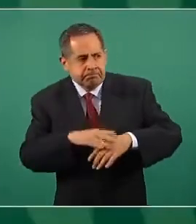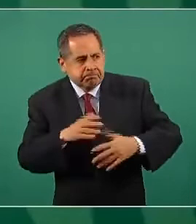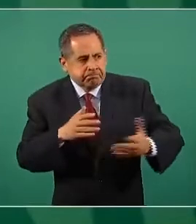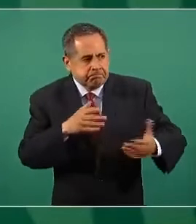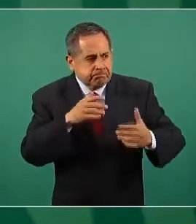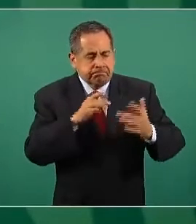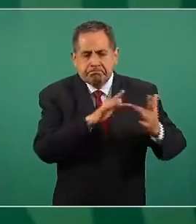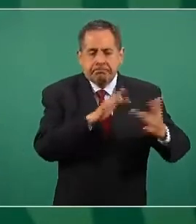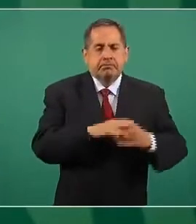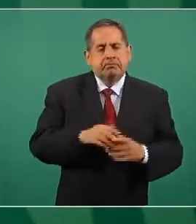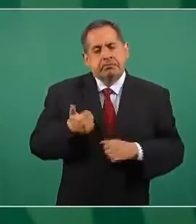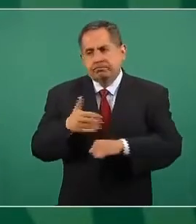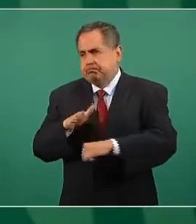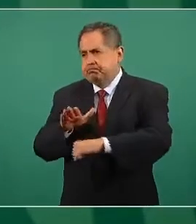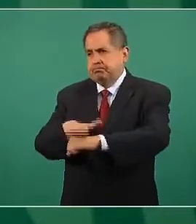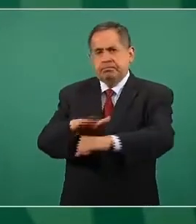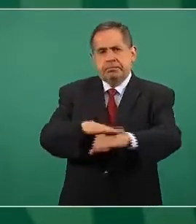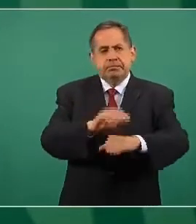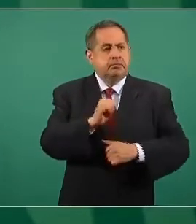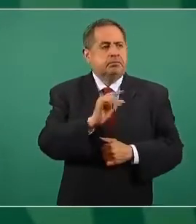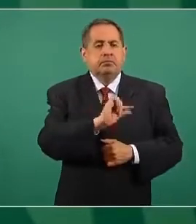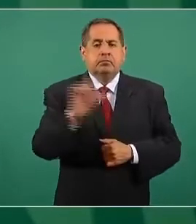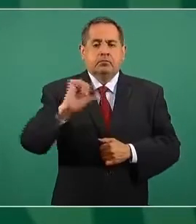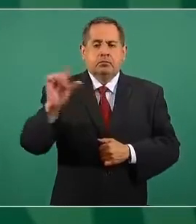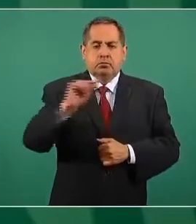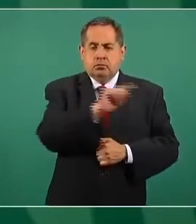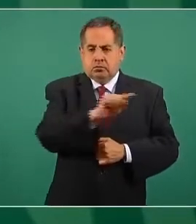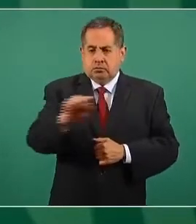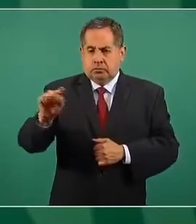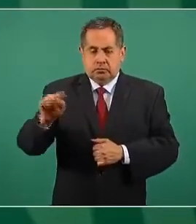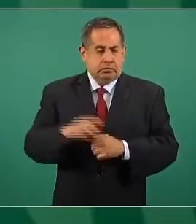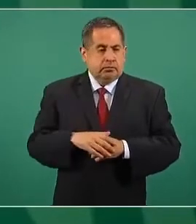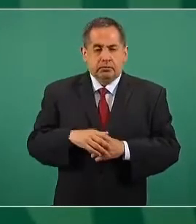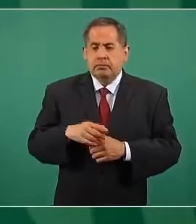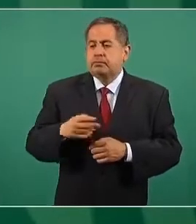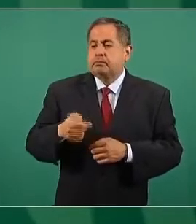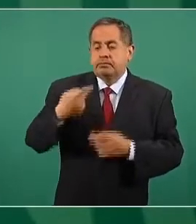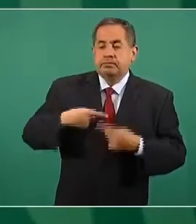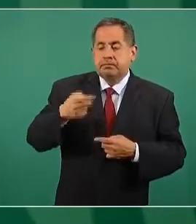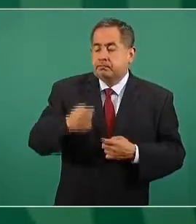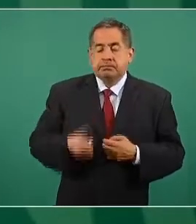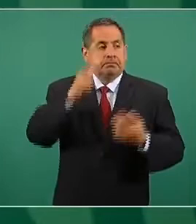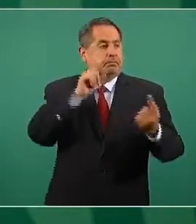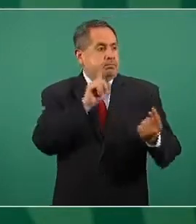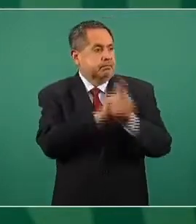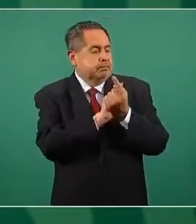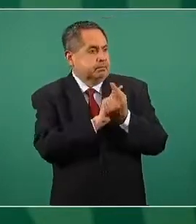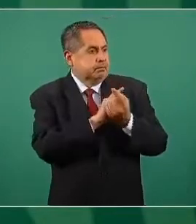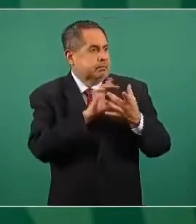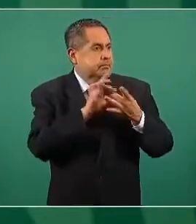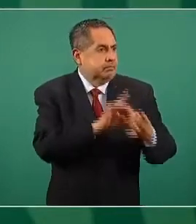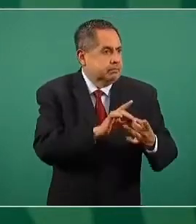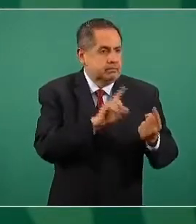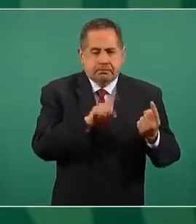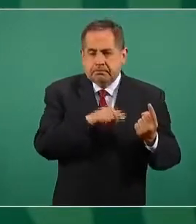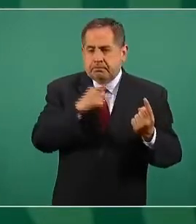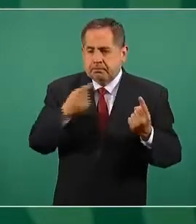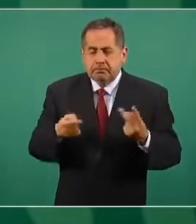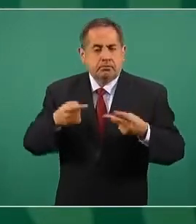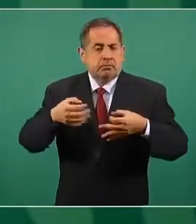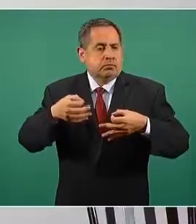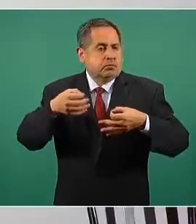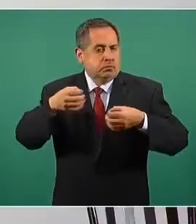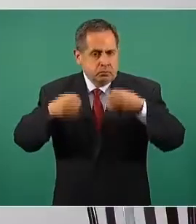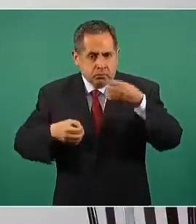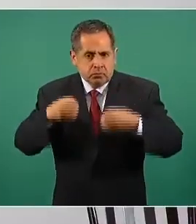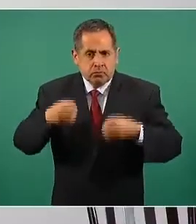las autoridades que desde el primer respondiente hasta el juez que resuelva algún